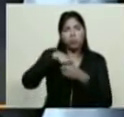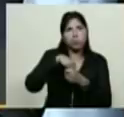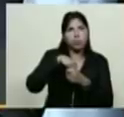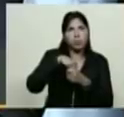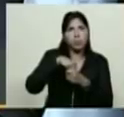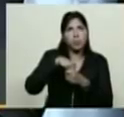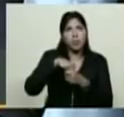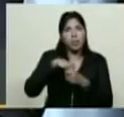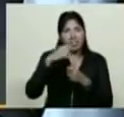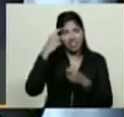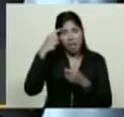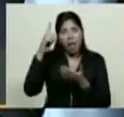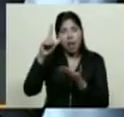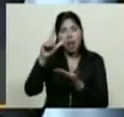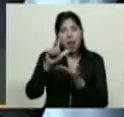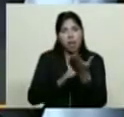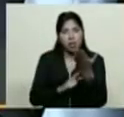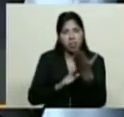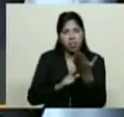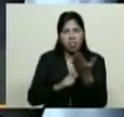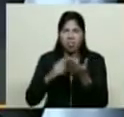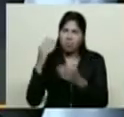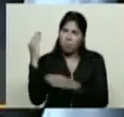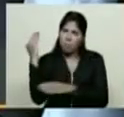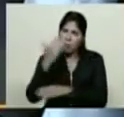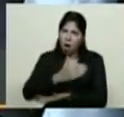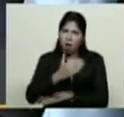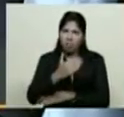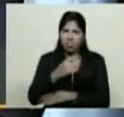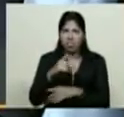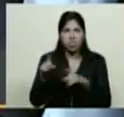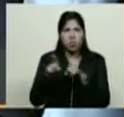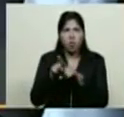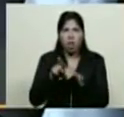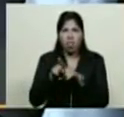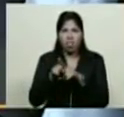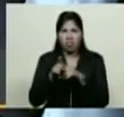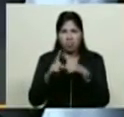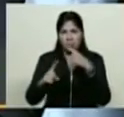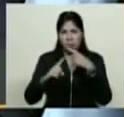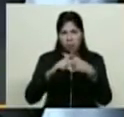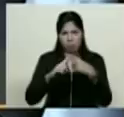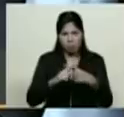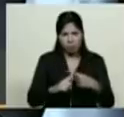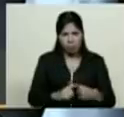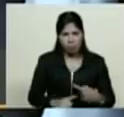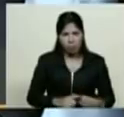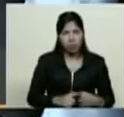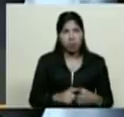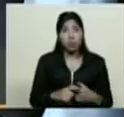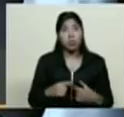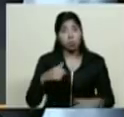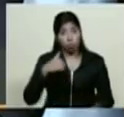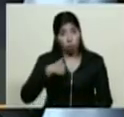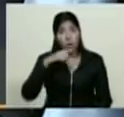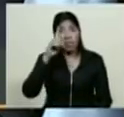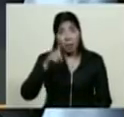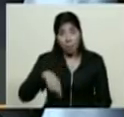una lista de sancionados por la Unión Europea, entre ellos mi persona, en mi condición